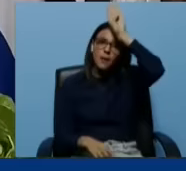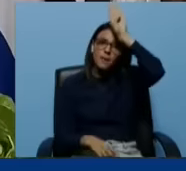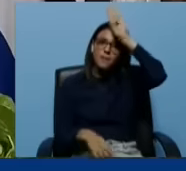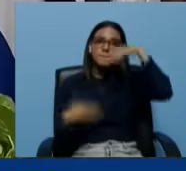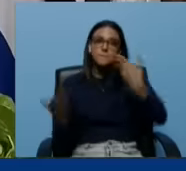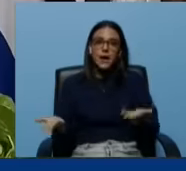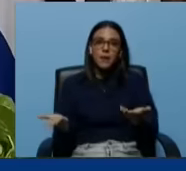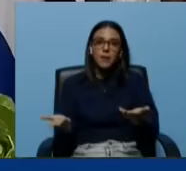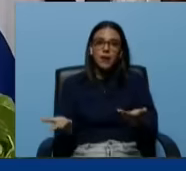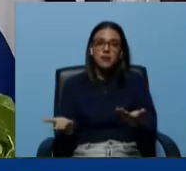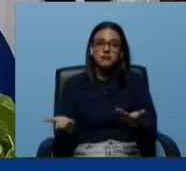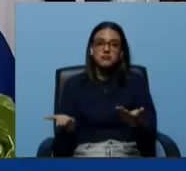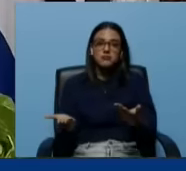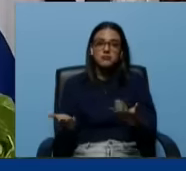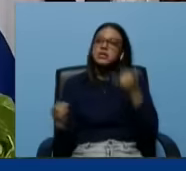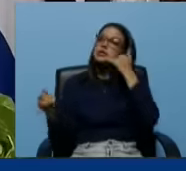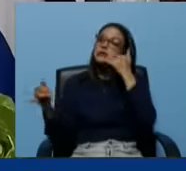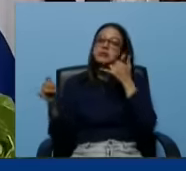llamó